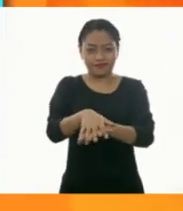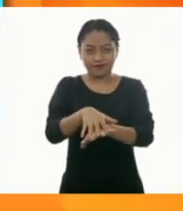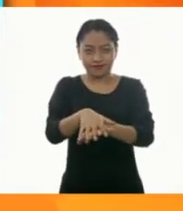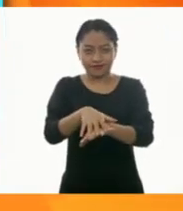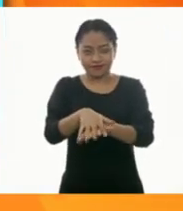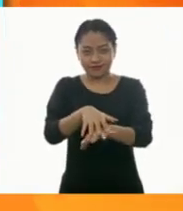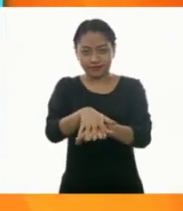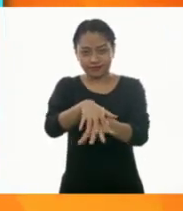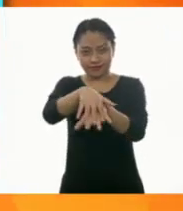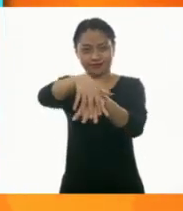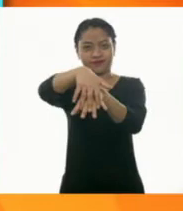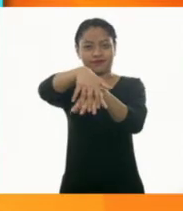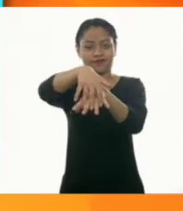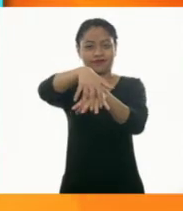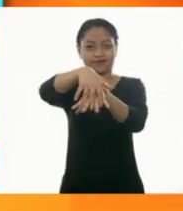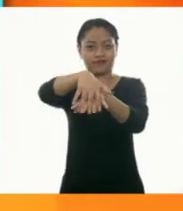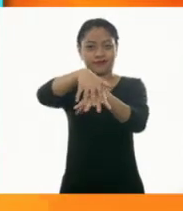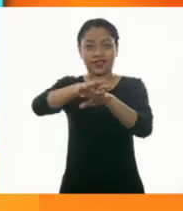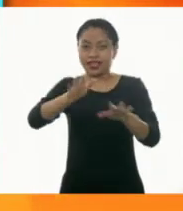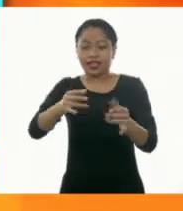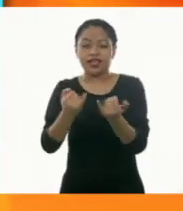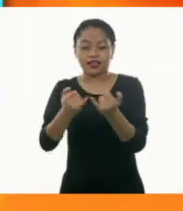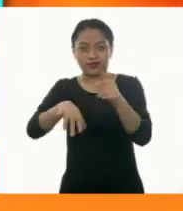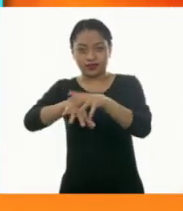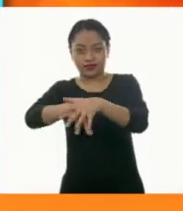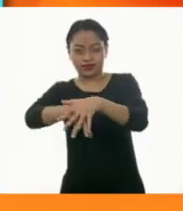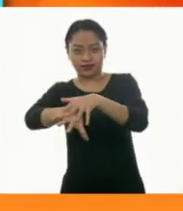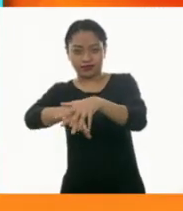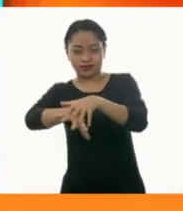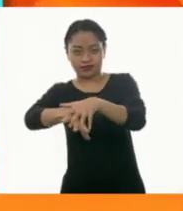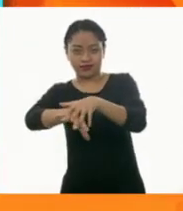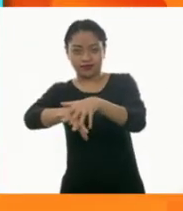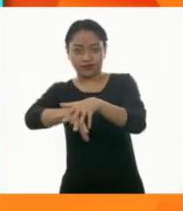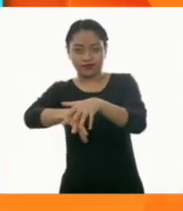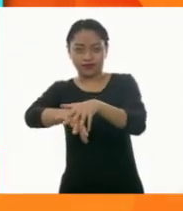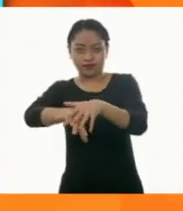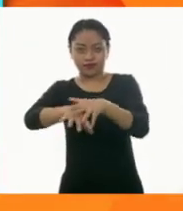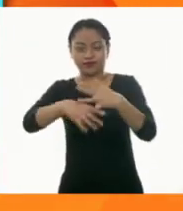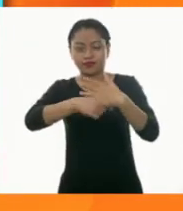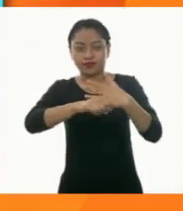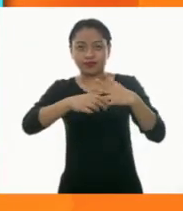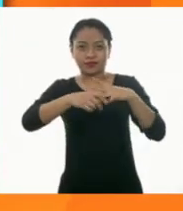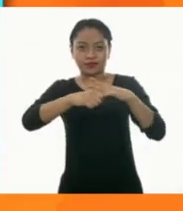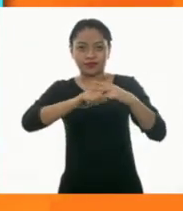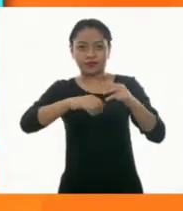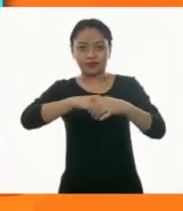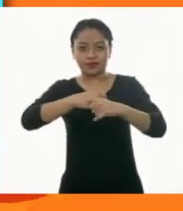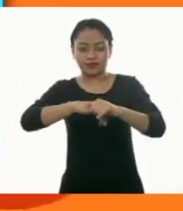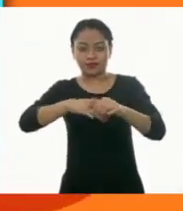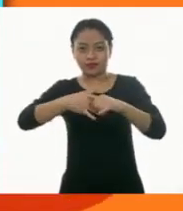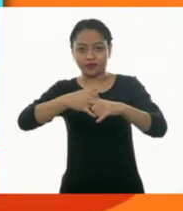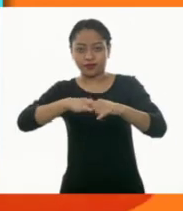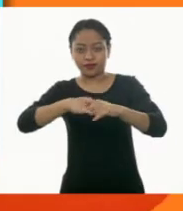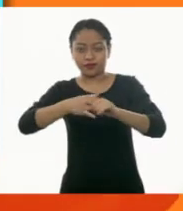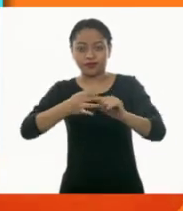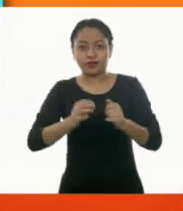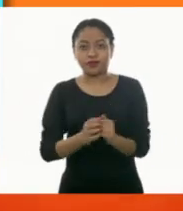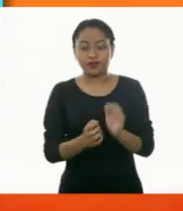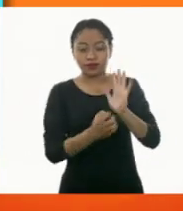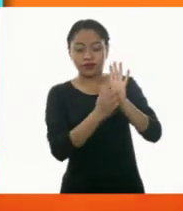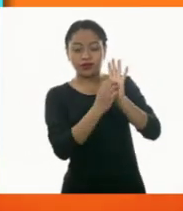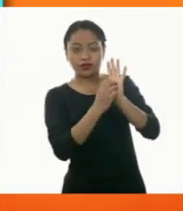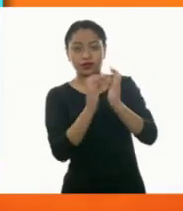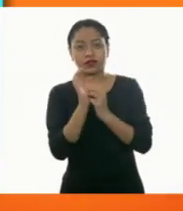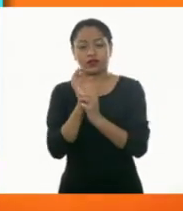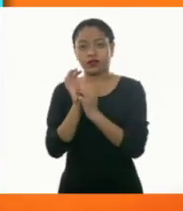la otra, entrelazando los dedos. Repite lo mismo con la otra mano. Frota los dedos. Ahora haz como